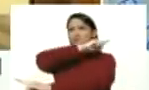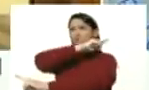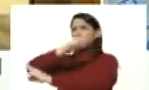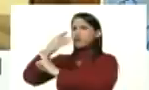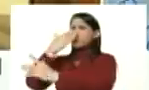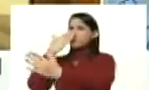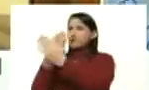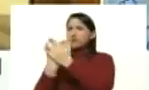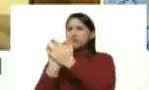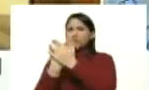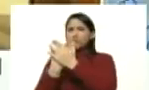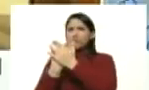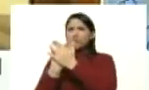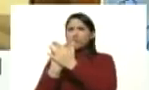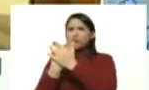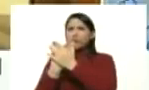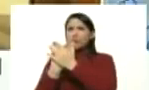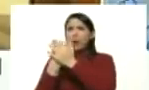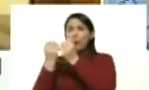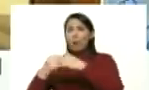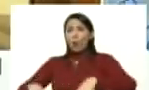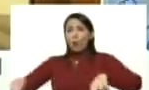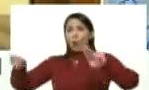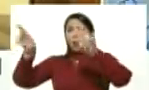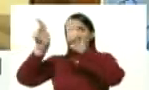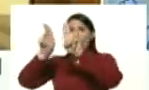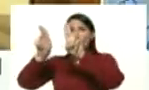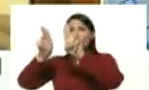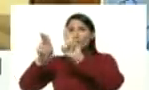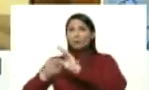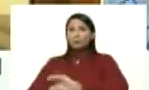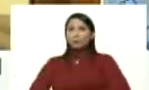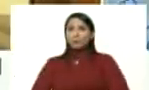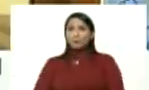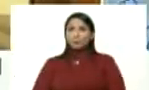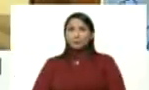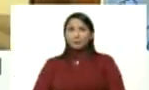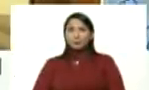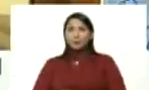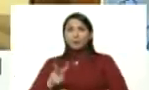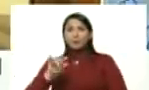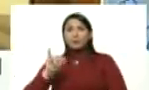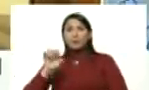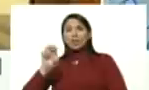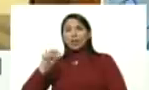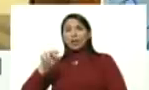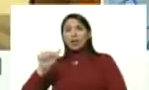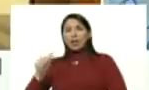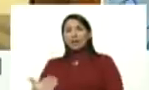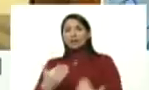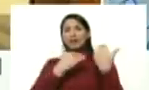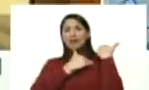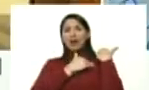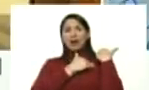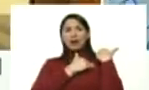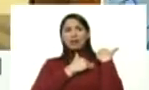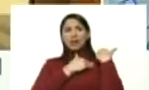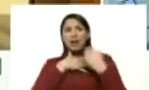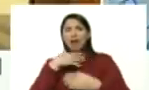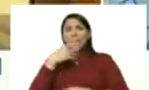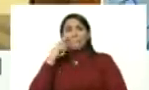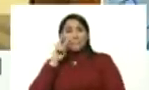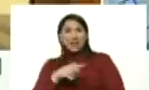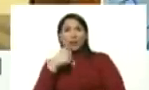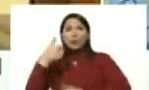ante la Convención de la ONU, de la Organización de Naciones Unidas en Viena, que se encarga de tratar los hechos de